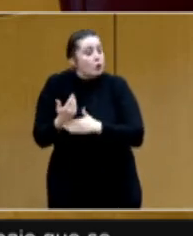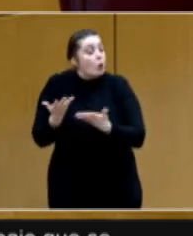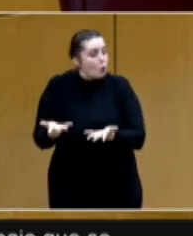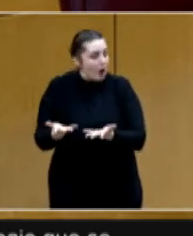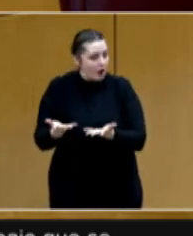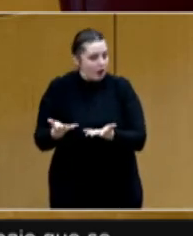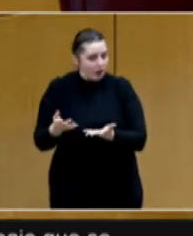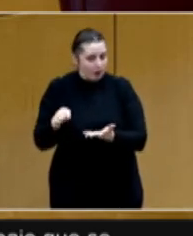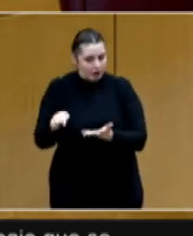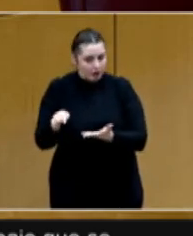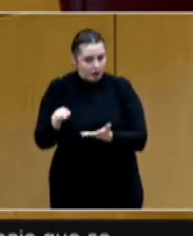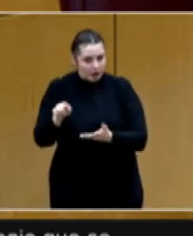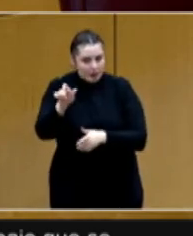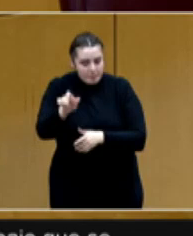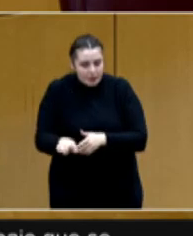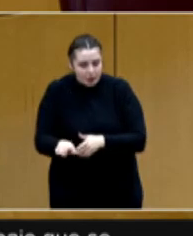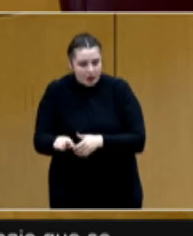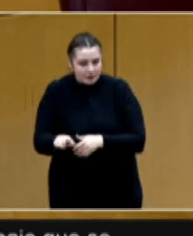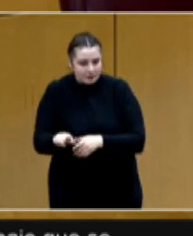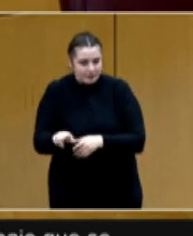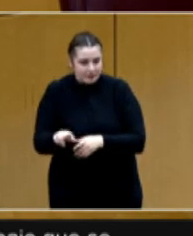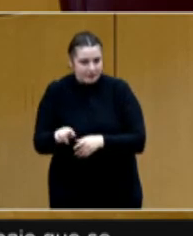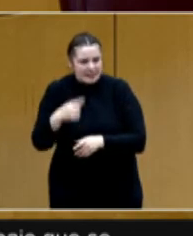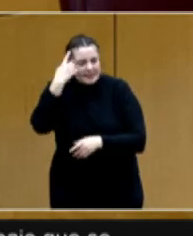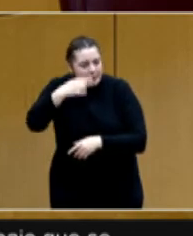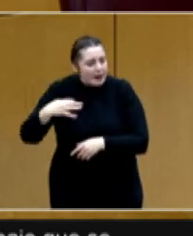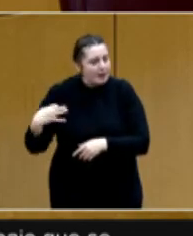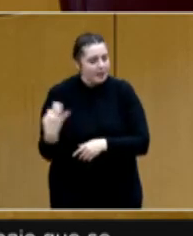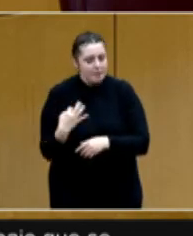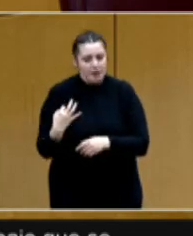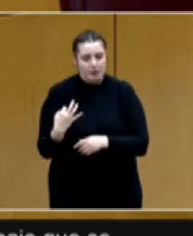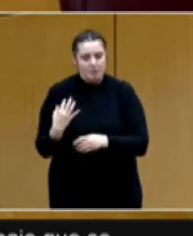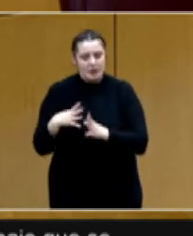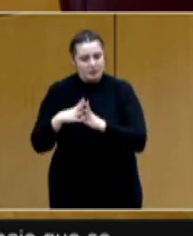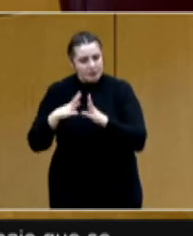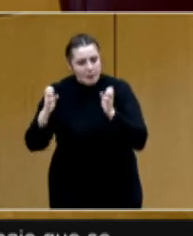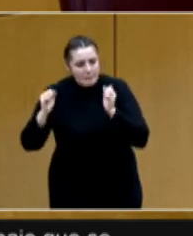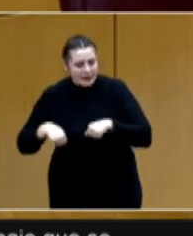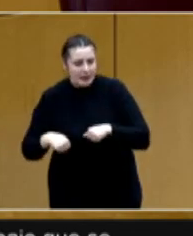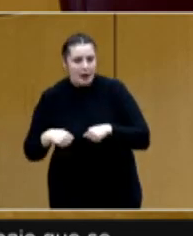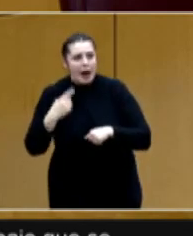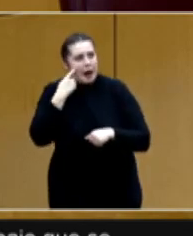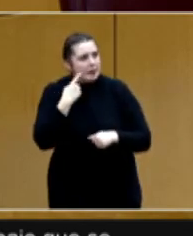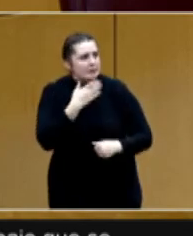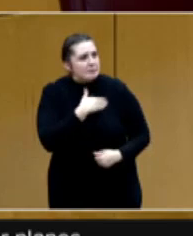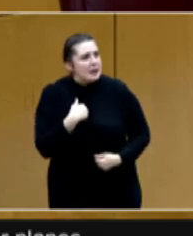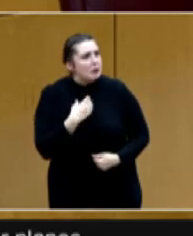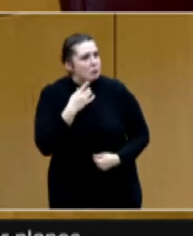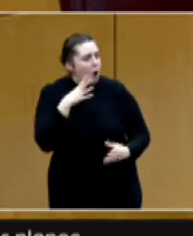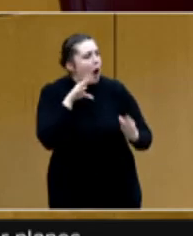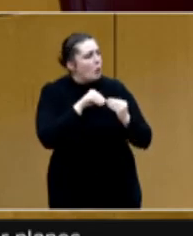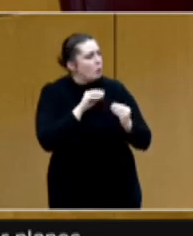estas personas tienen que entender y que tienen que valorar si les convence o no les convence Y a partir de ahí